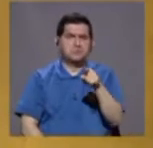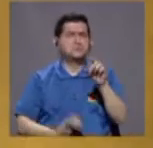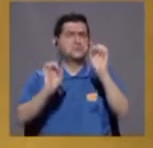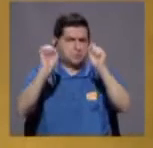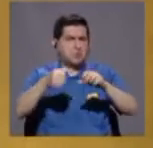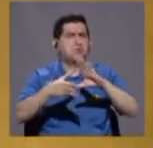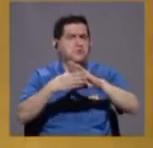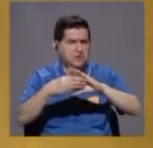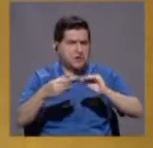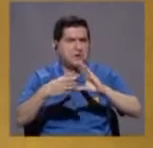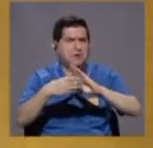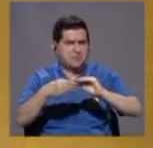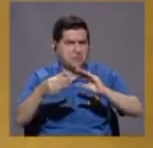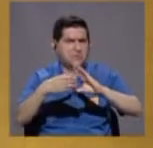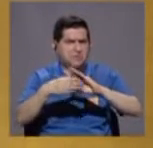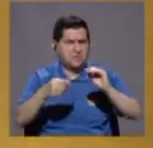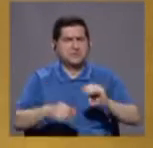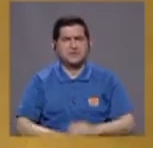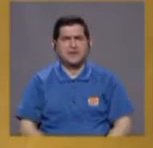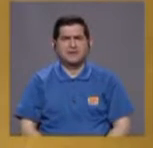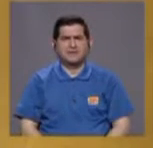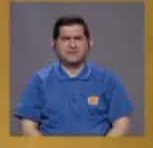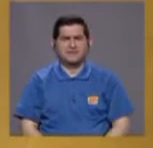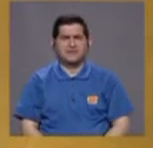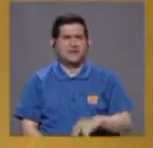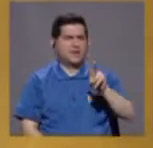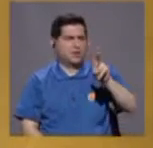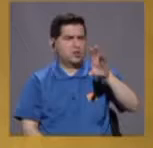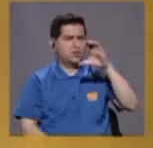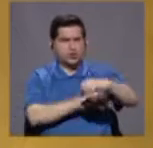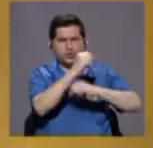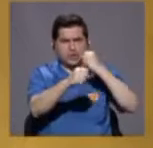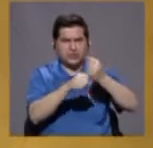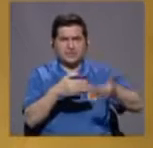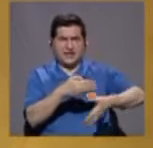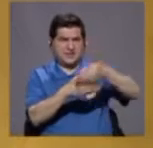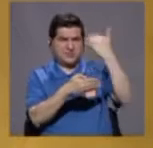cuéntenos qué pasaba hace 200 años